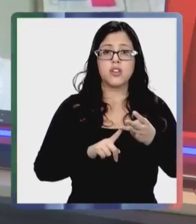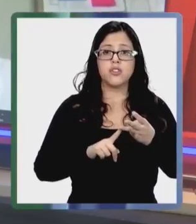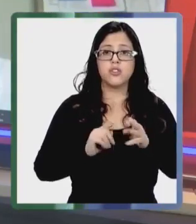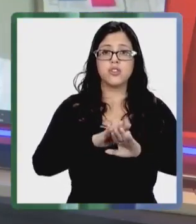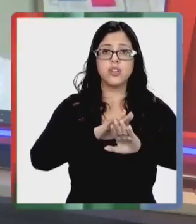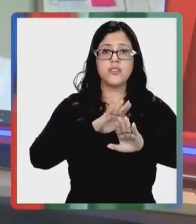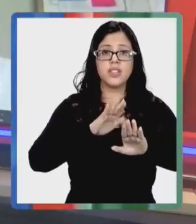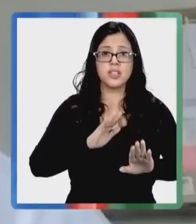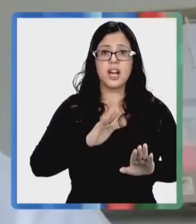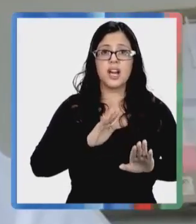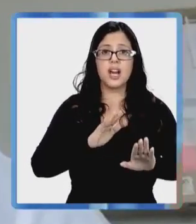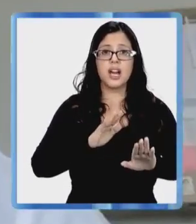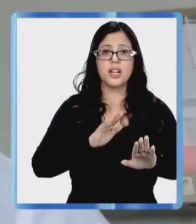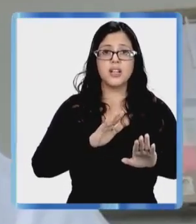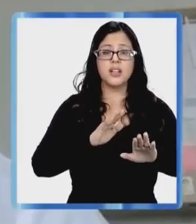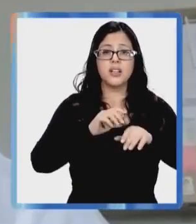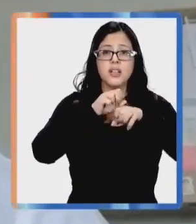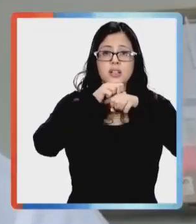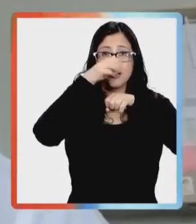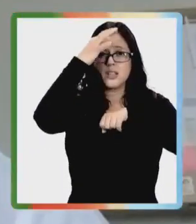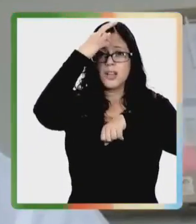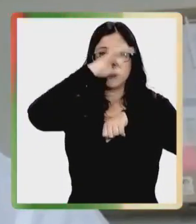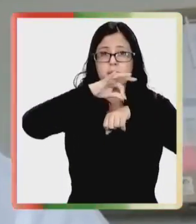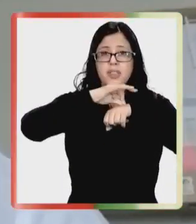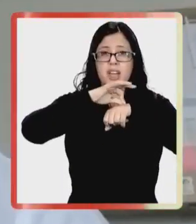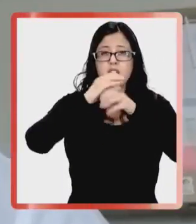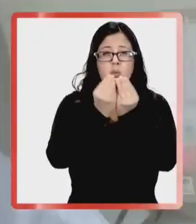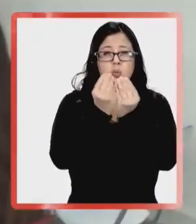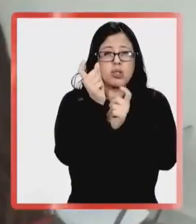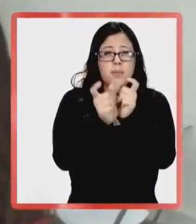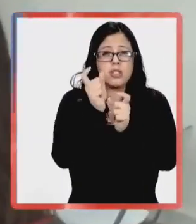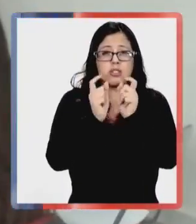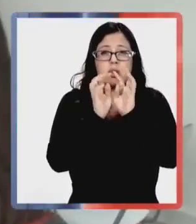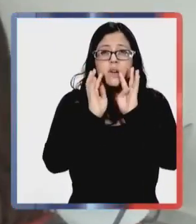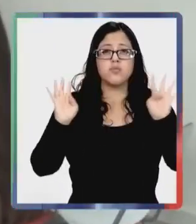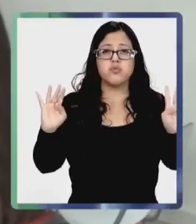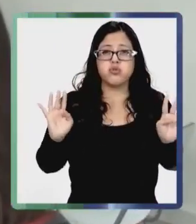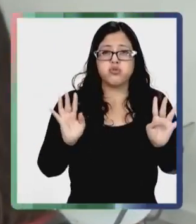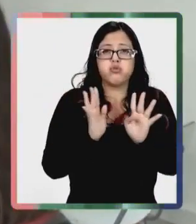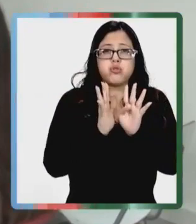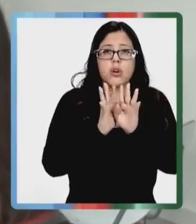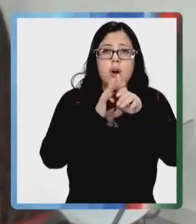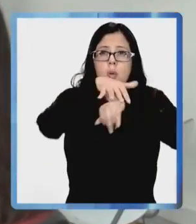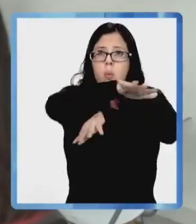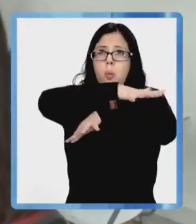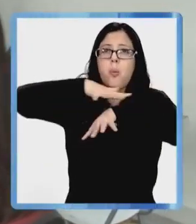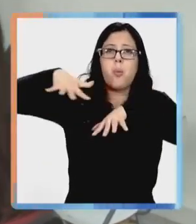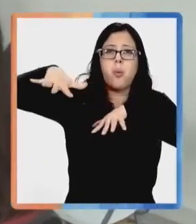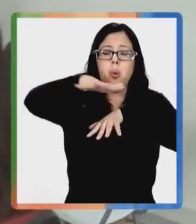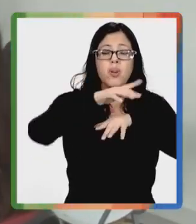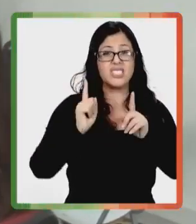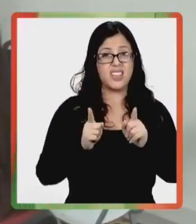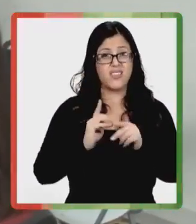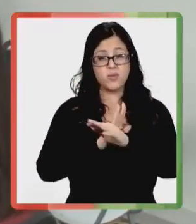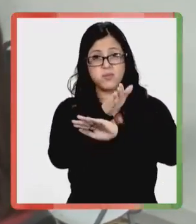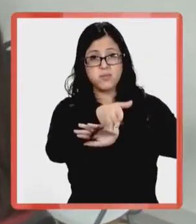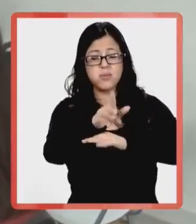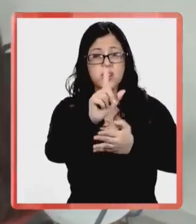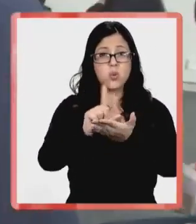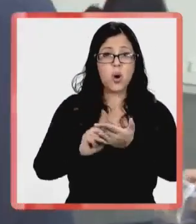es evitar el contagio en los ambientes con alta aglomeración de gente. Si tenemos que ir a esos